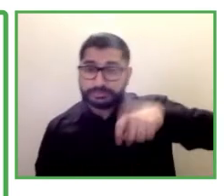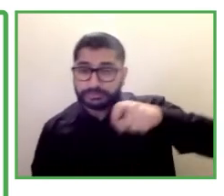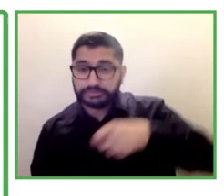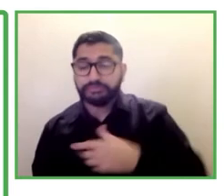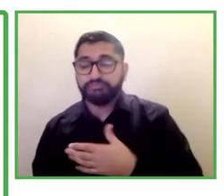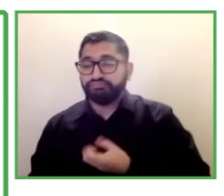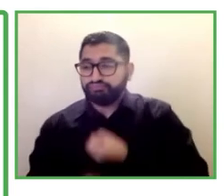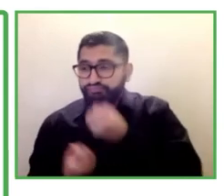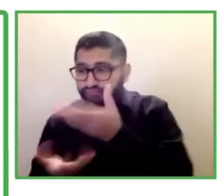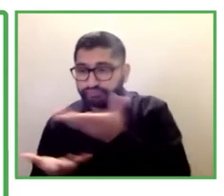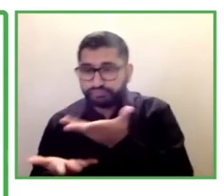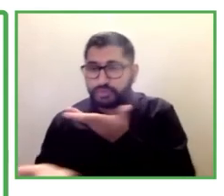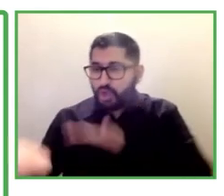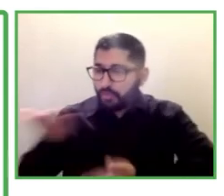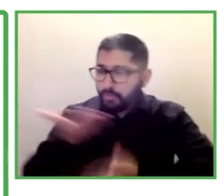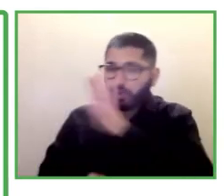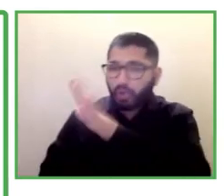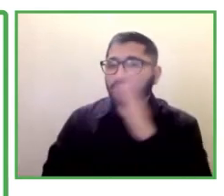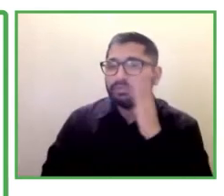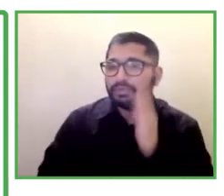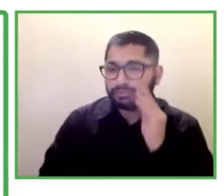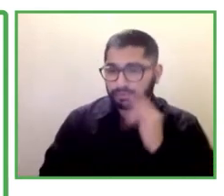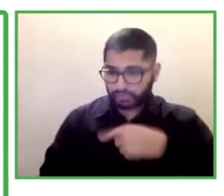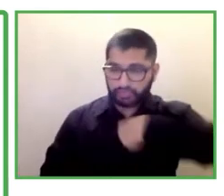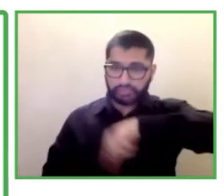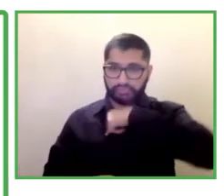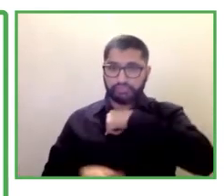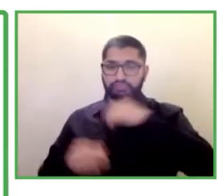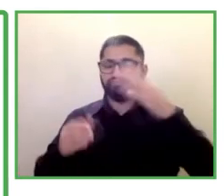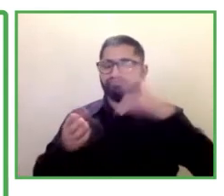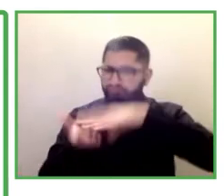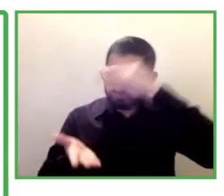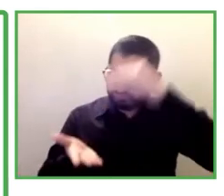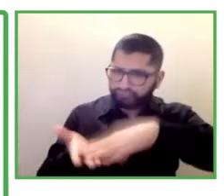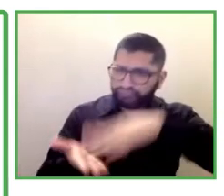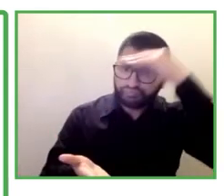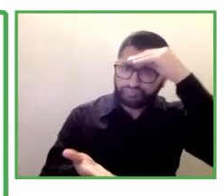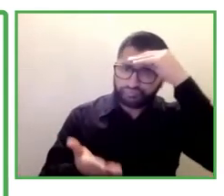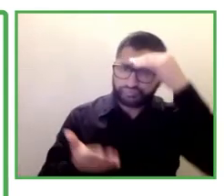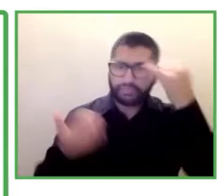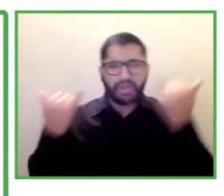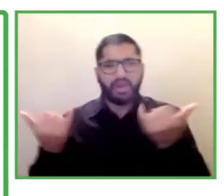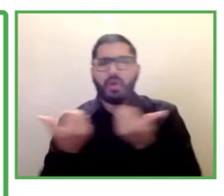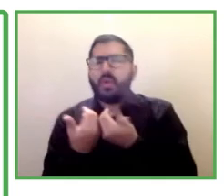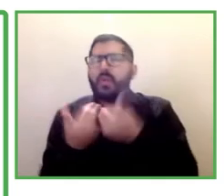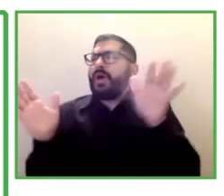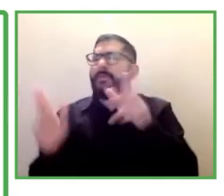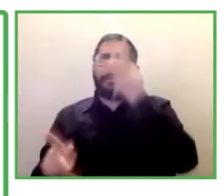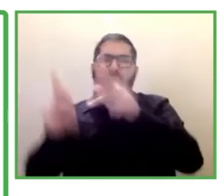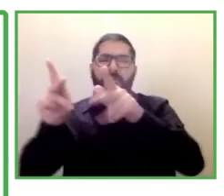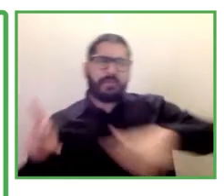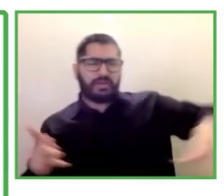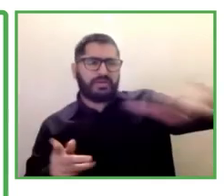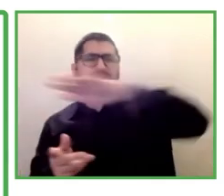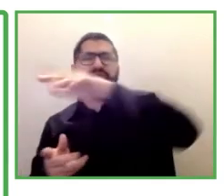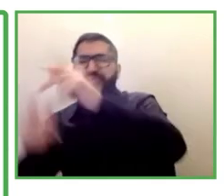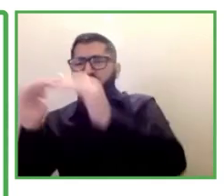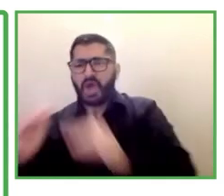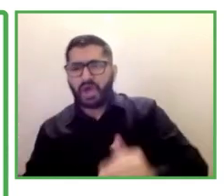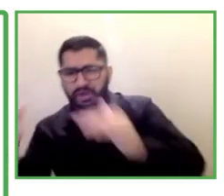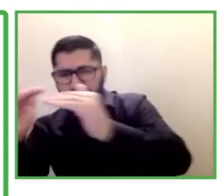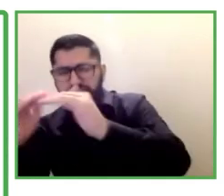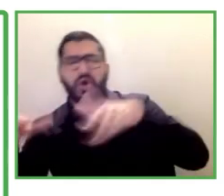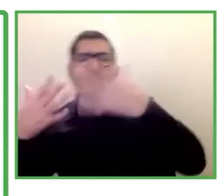nuestras lecciones de éxito a cualquier otra organización o redes de empresas en el